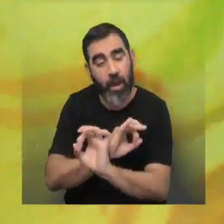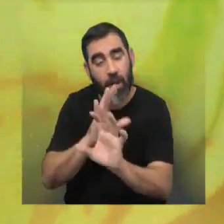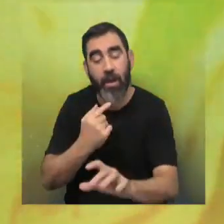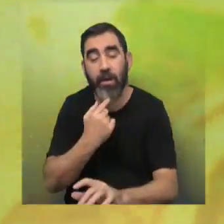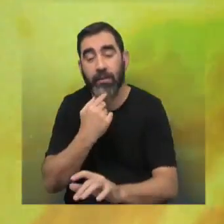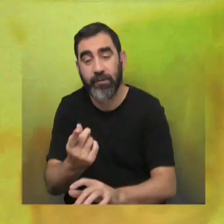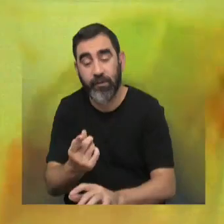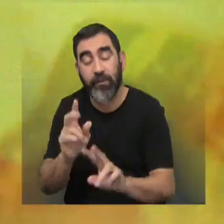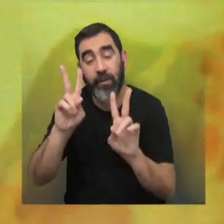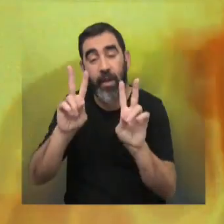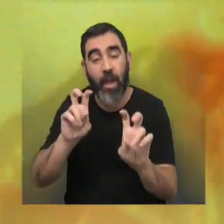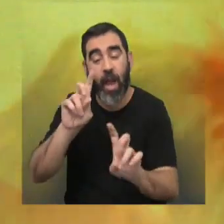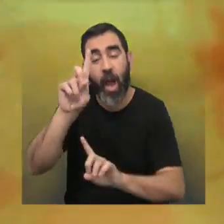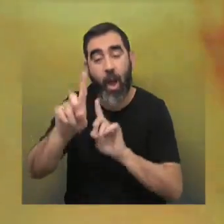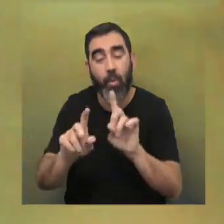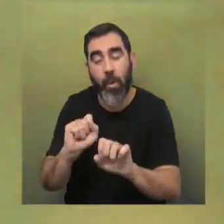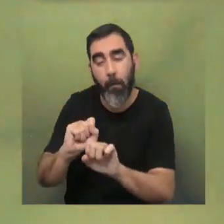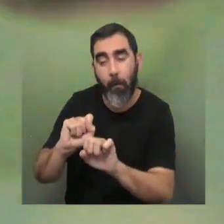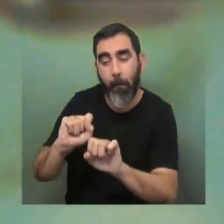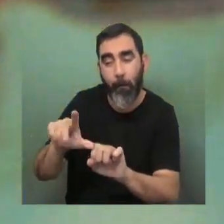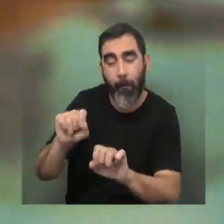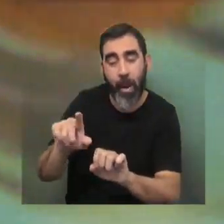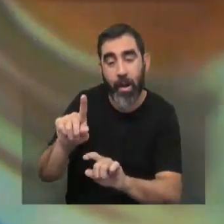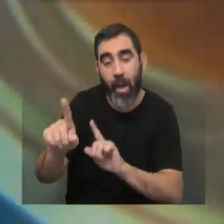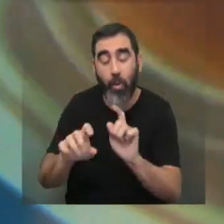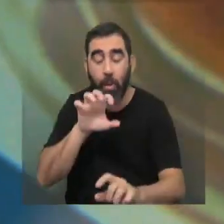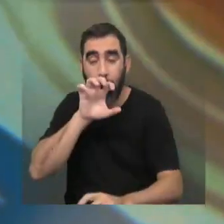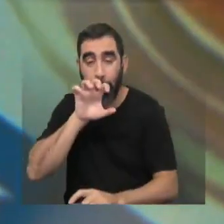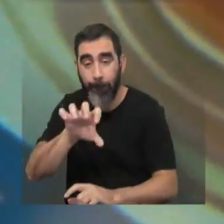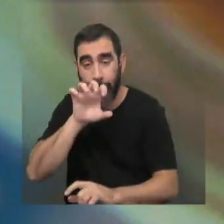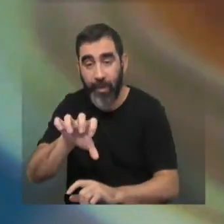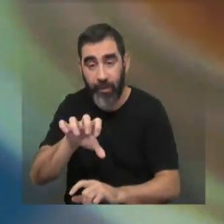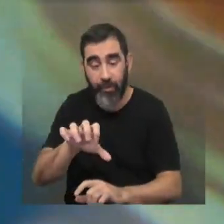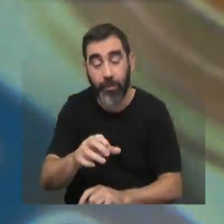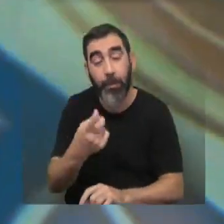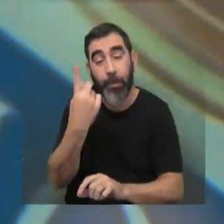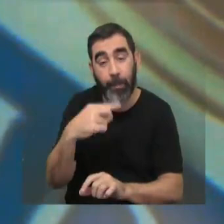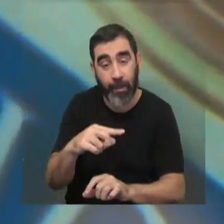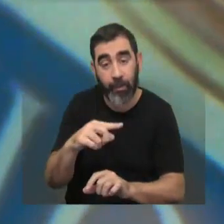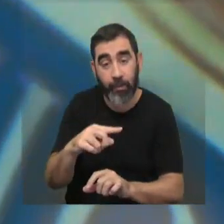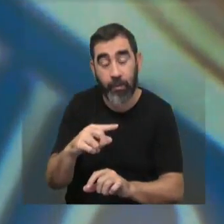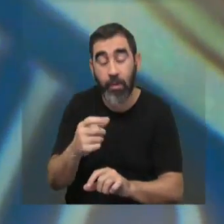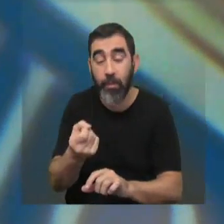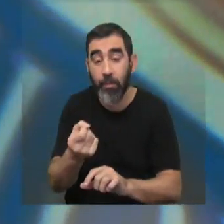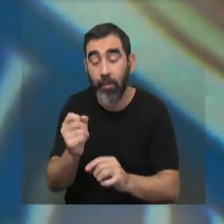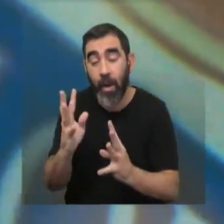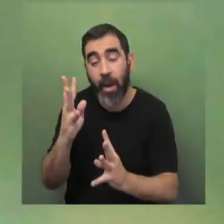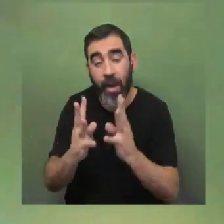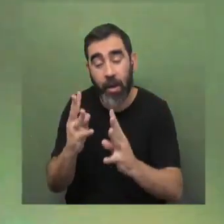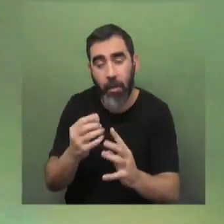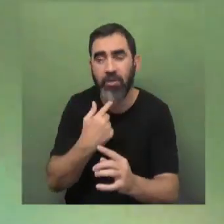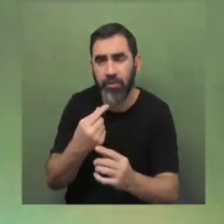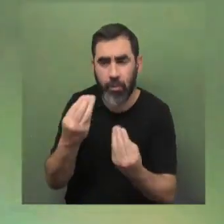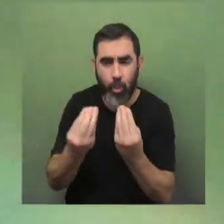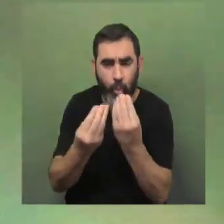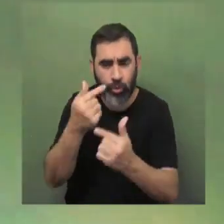aplicación en determinados males que padecen algunos perros. Pero el tema es que es una hierba medicinal con muchas más propiedades, que no